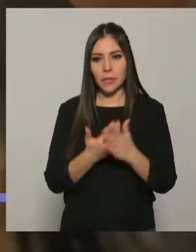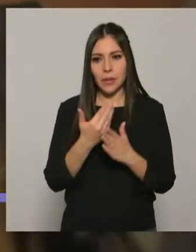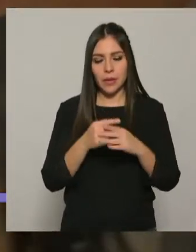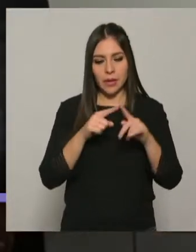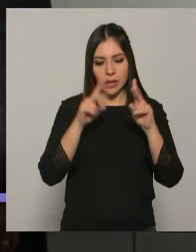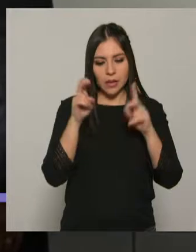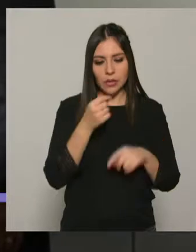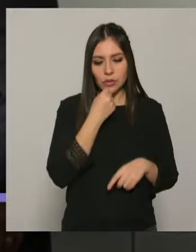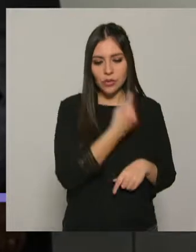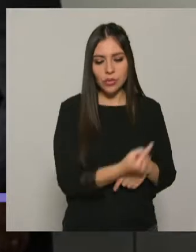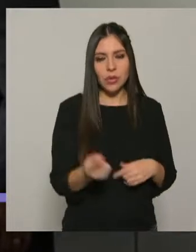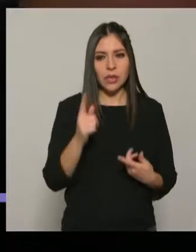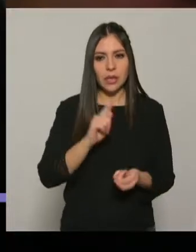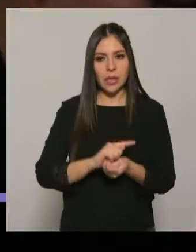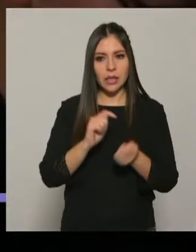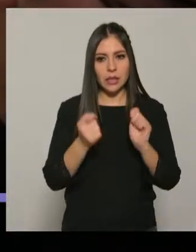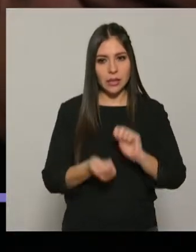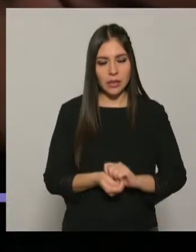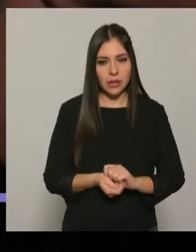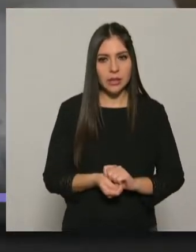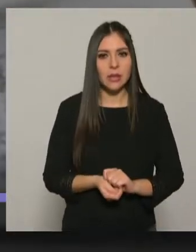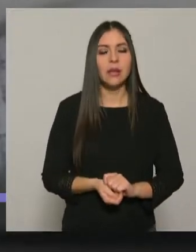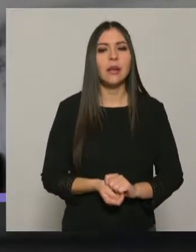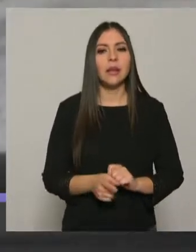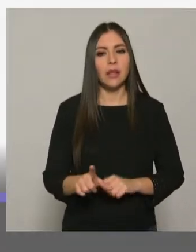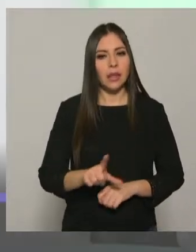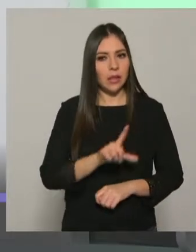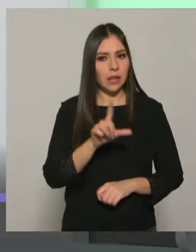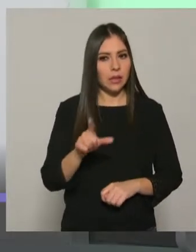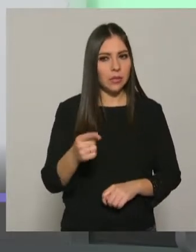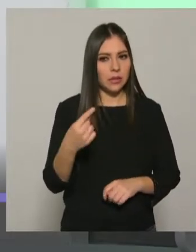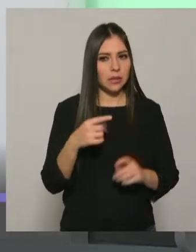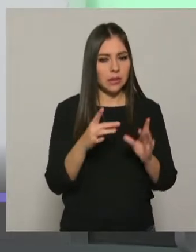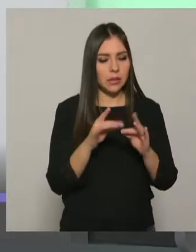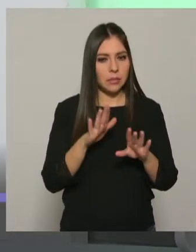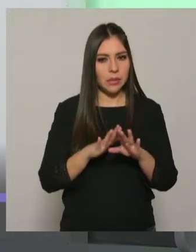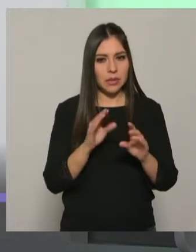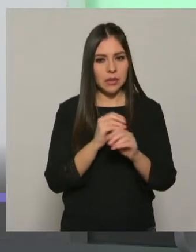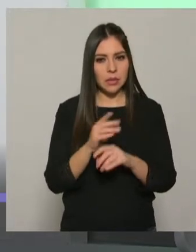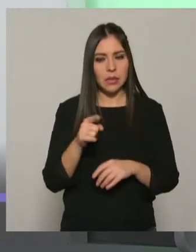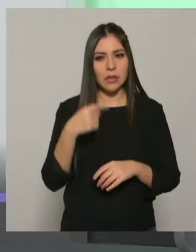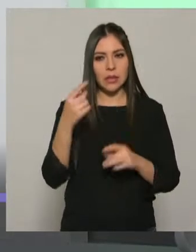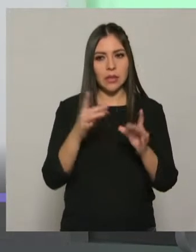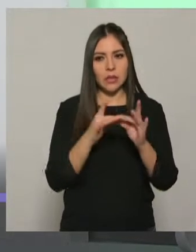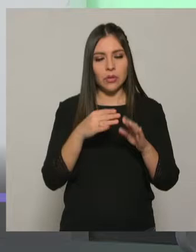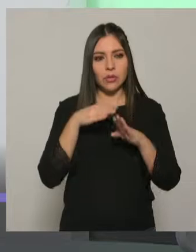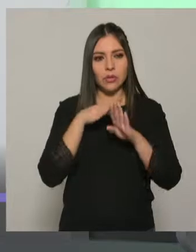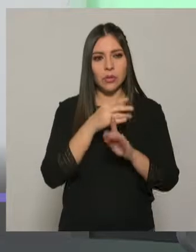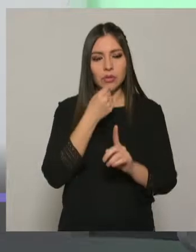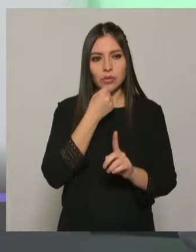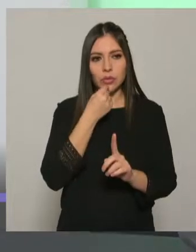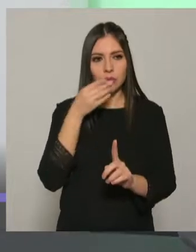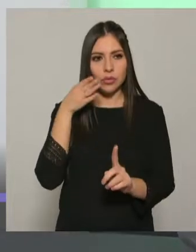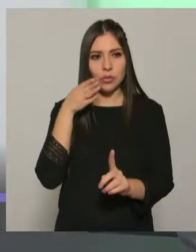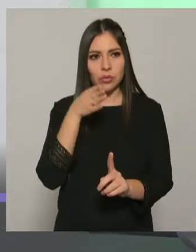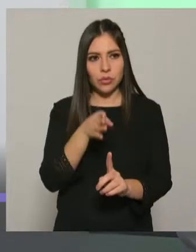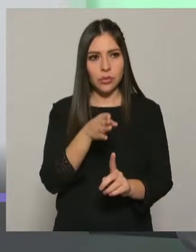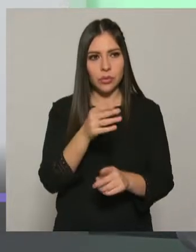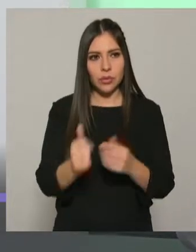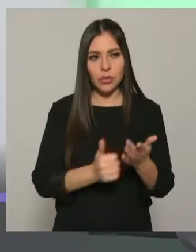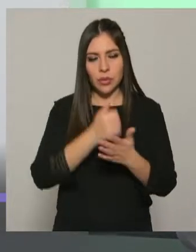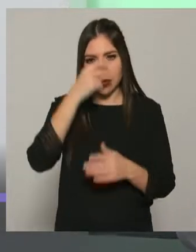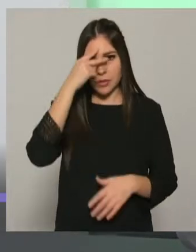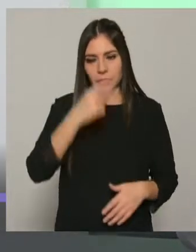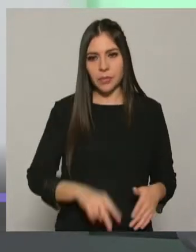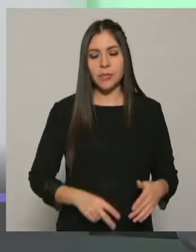son las infancias trans, y finalmente pues vamos a aclarar contigo, Araceli, que estás refiriéndote a los niños en general de la Ciudad de